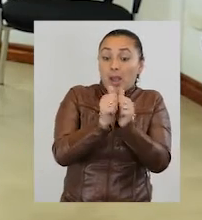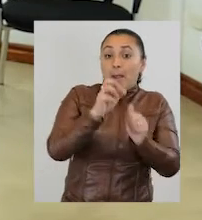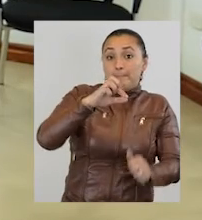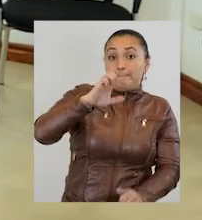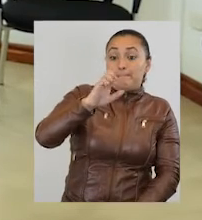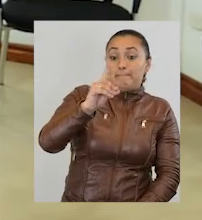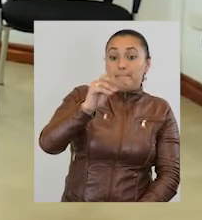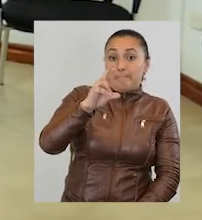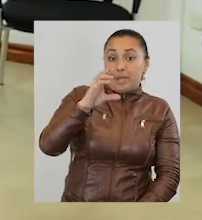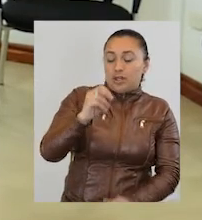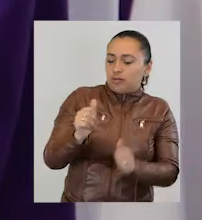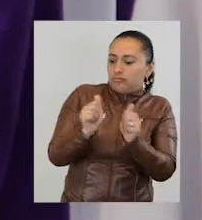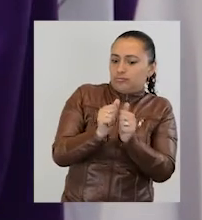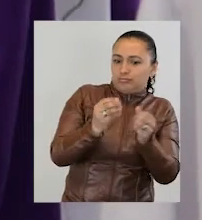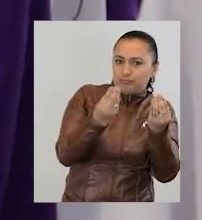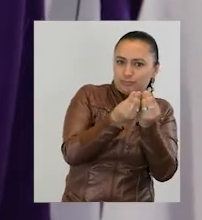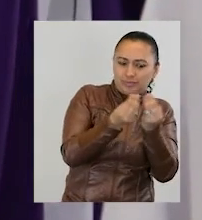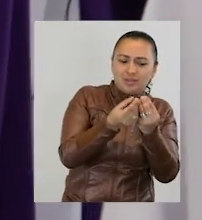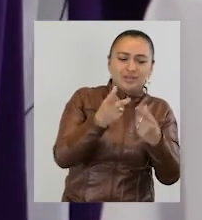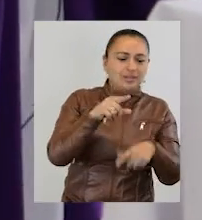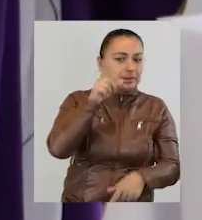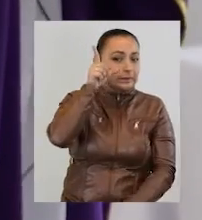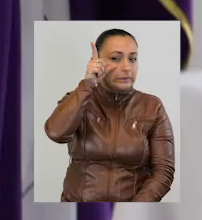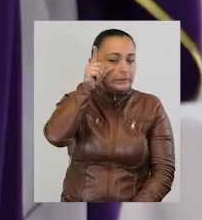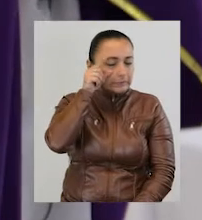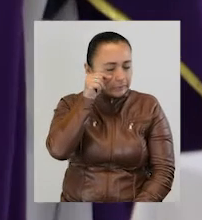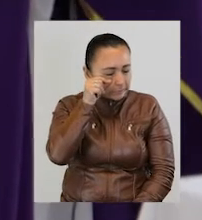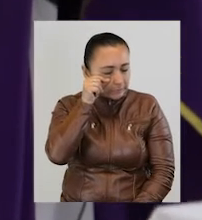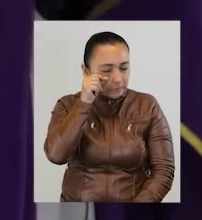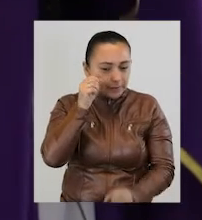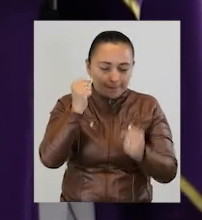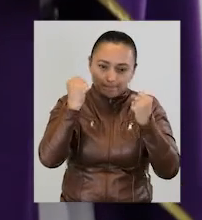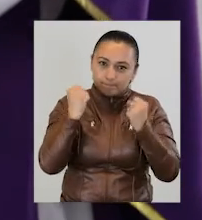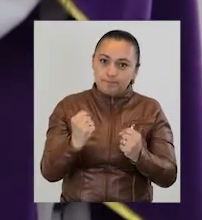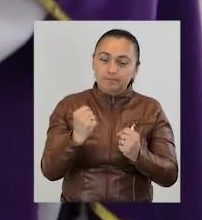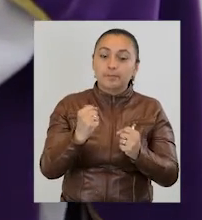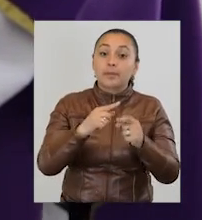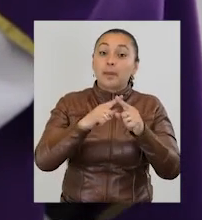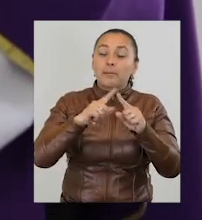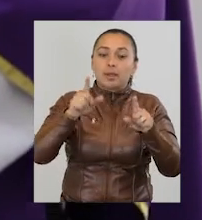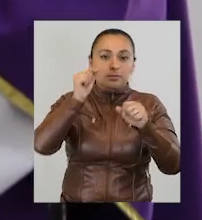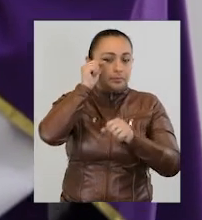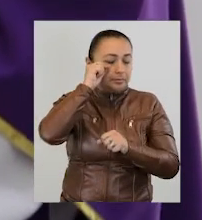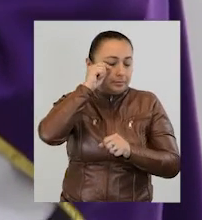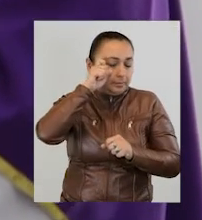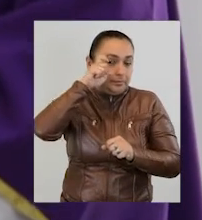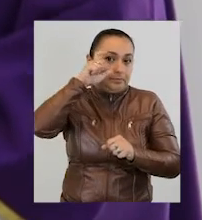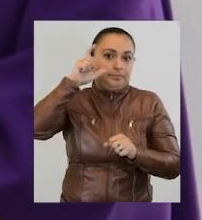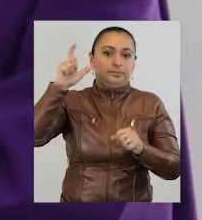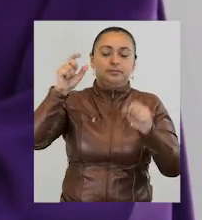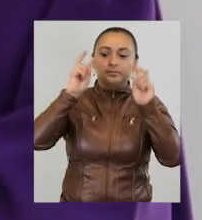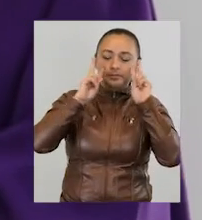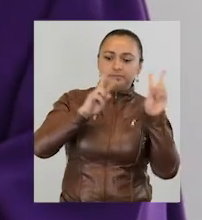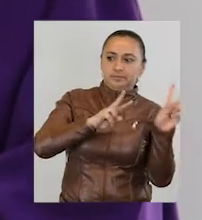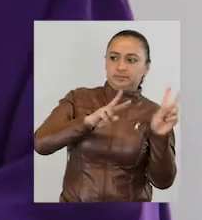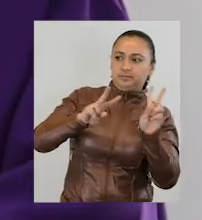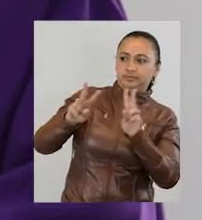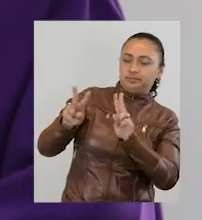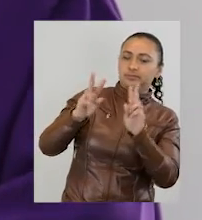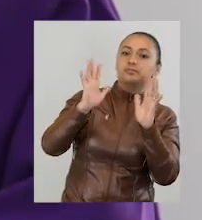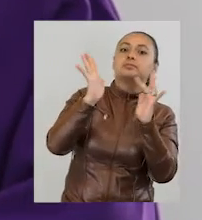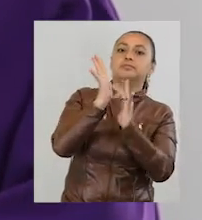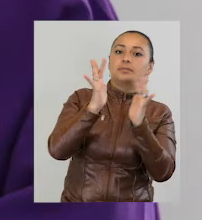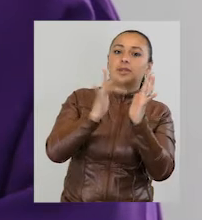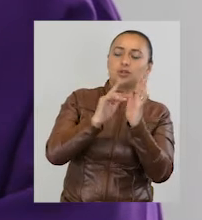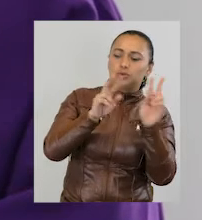Pedro y sus compañeros estaban rendidos de sueño, pero despertándose